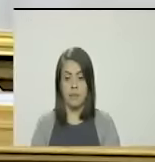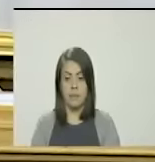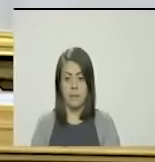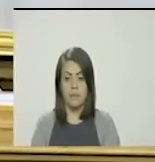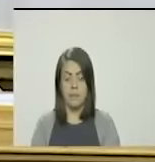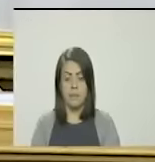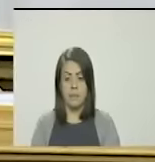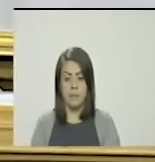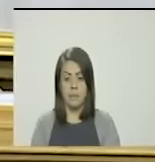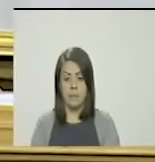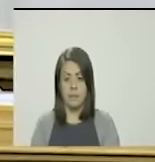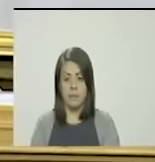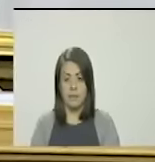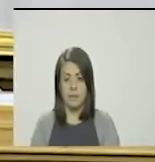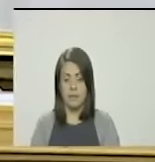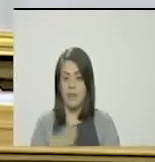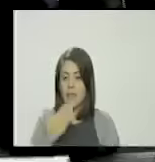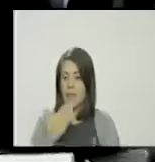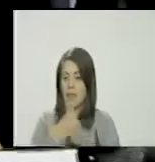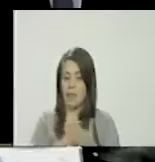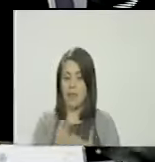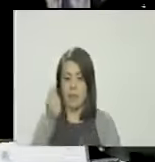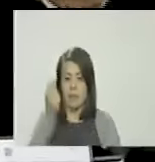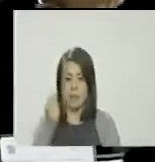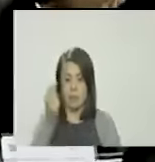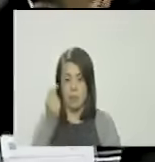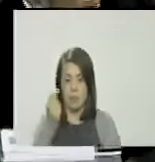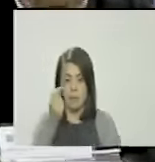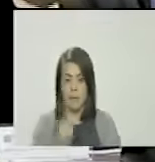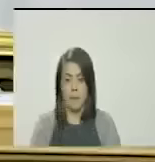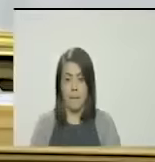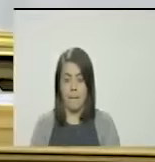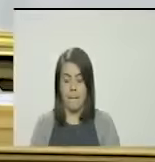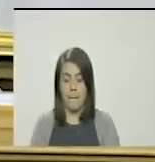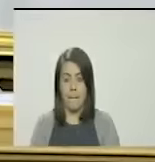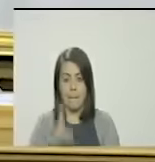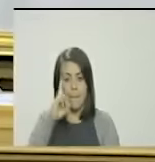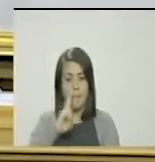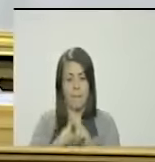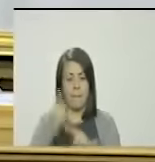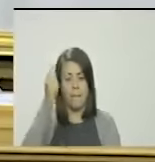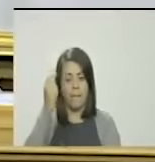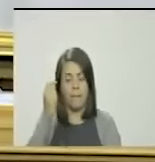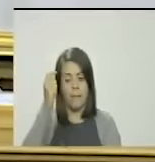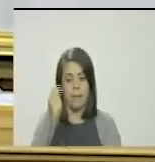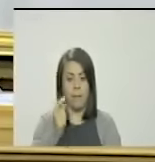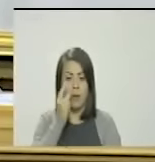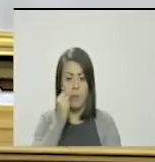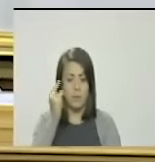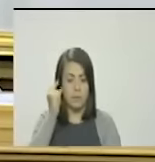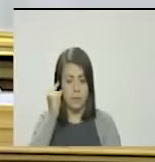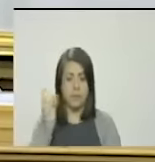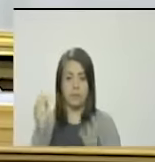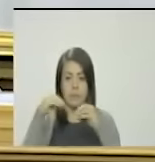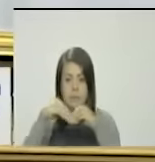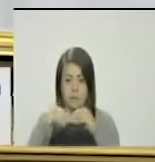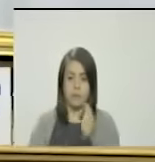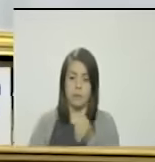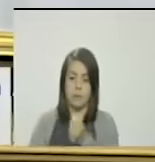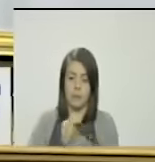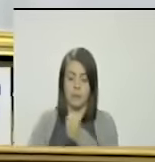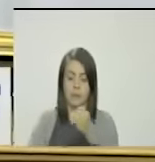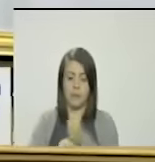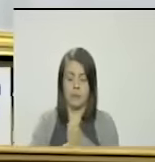Ah, no, mira. Gracias, diputados y diputadas. Las honorables diputadas y los honorables diputados que estén a